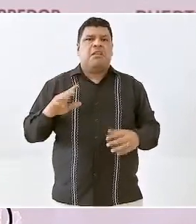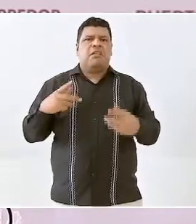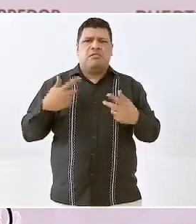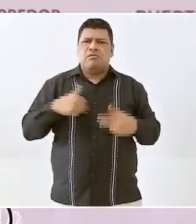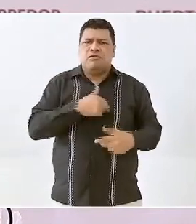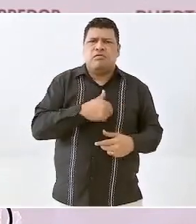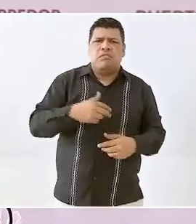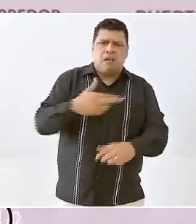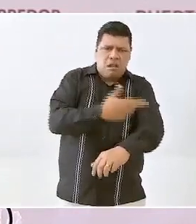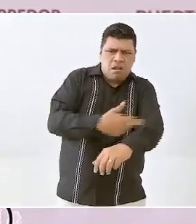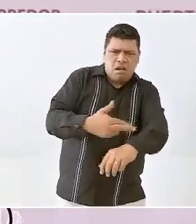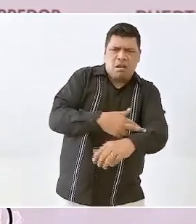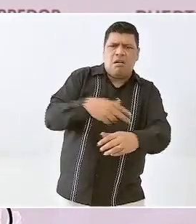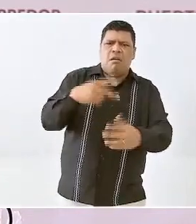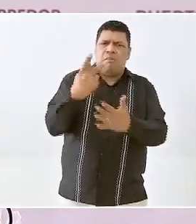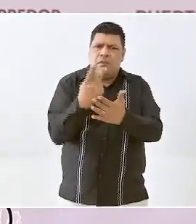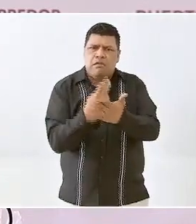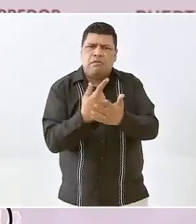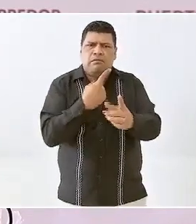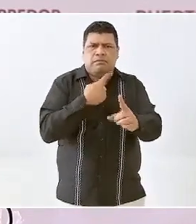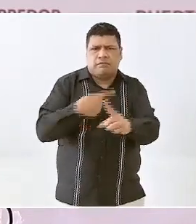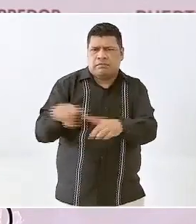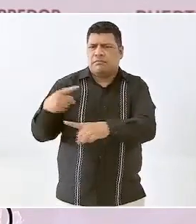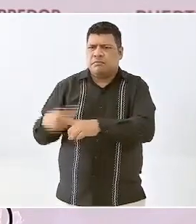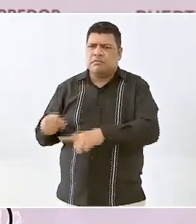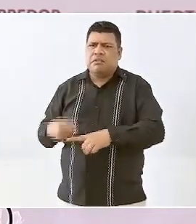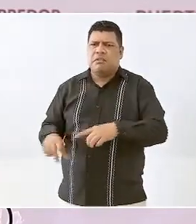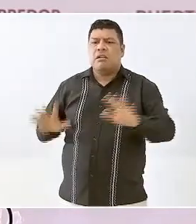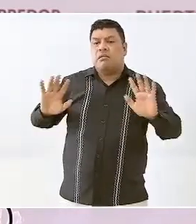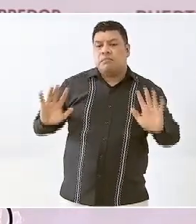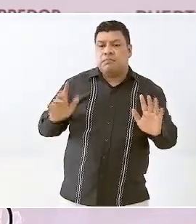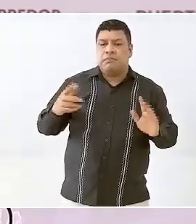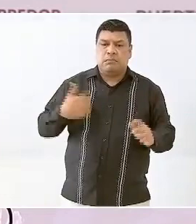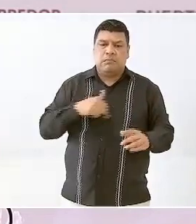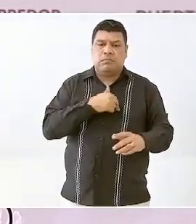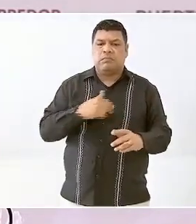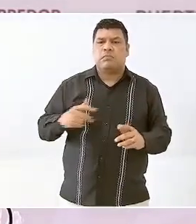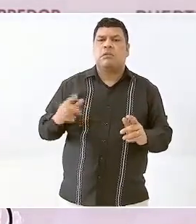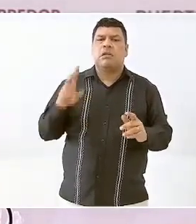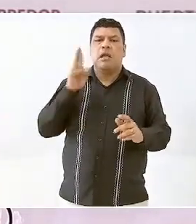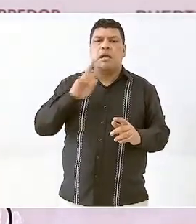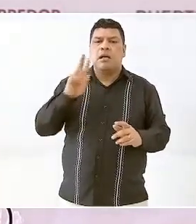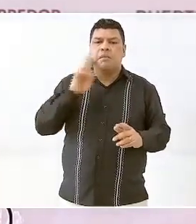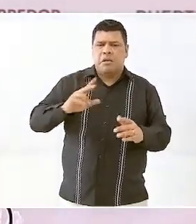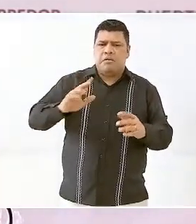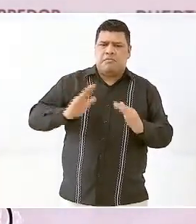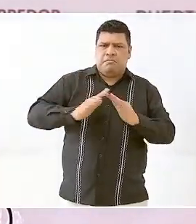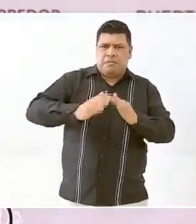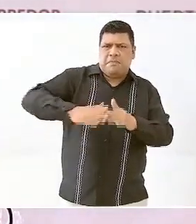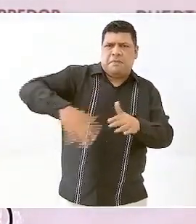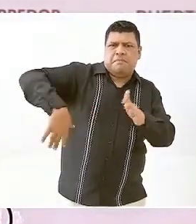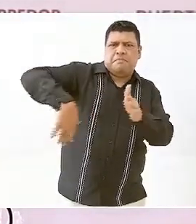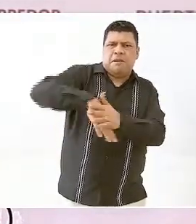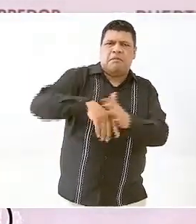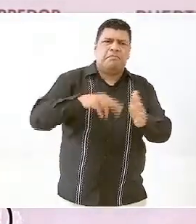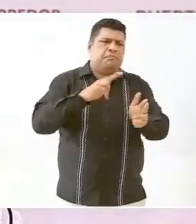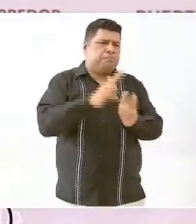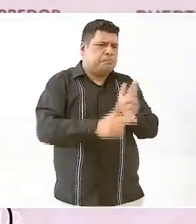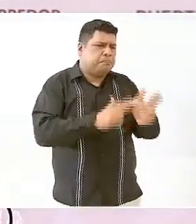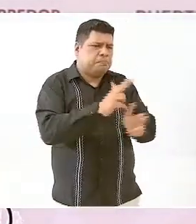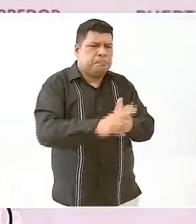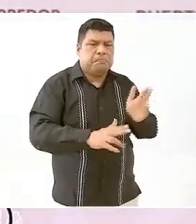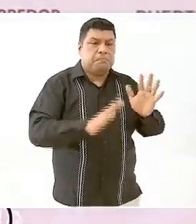licitar estas obras y entregar el puerto, el